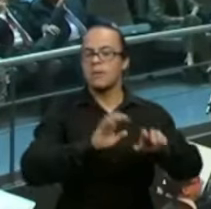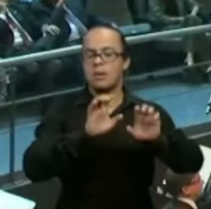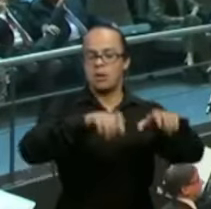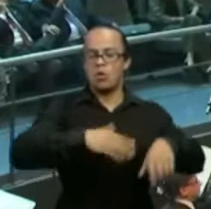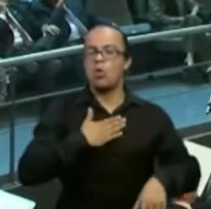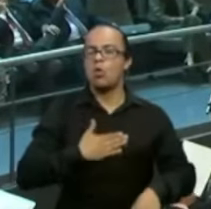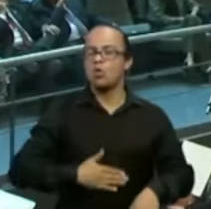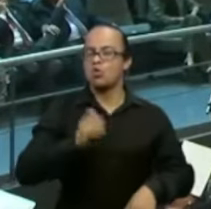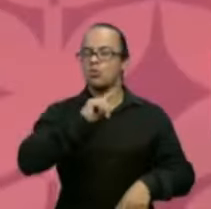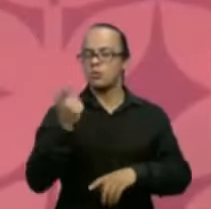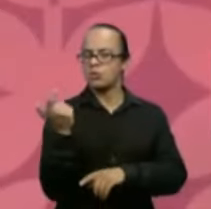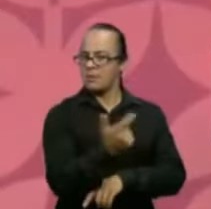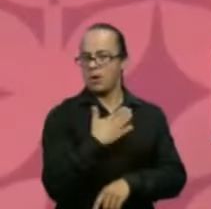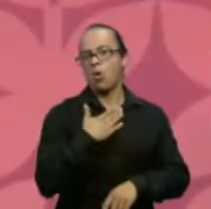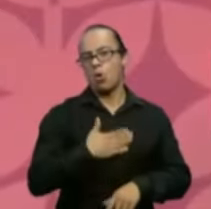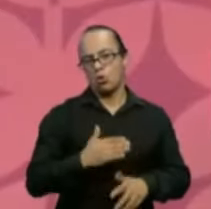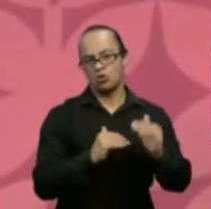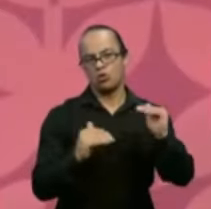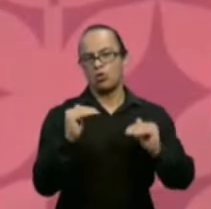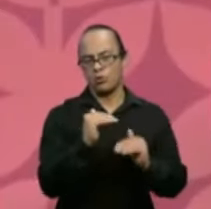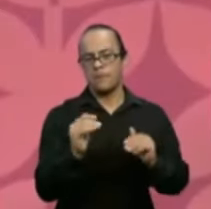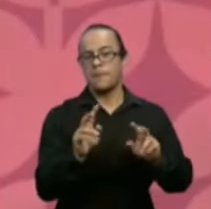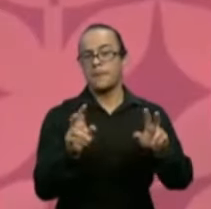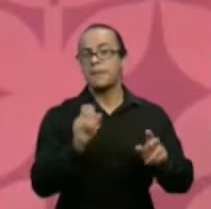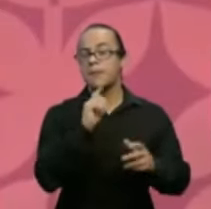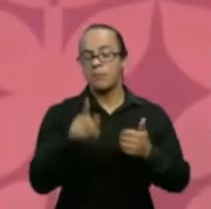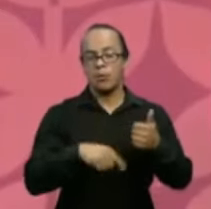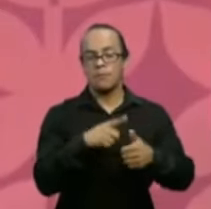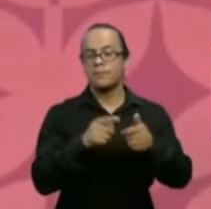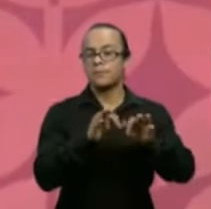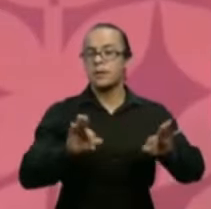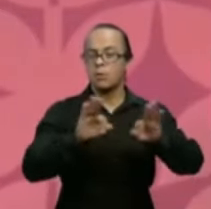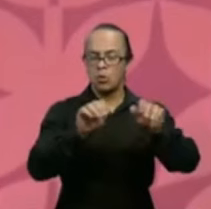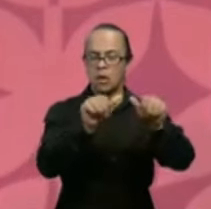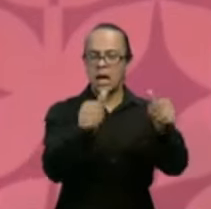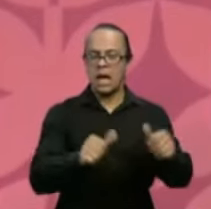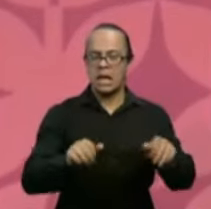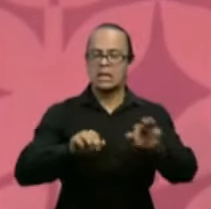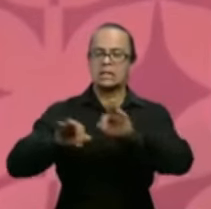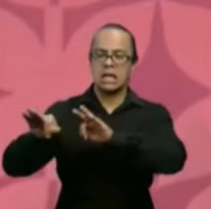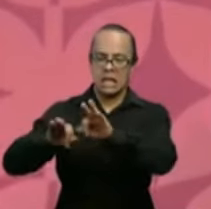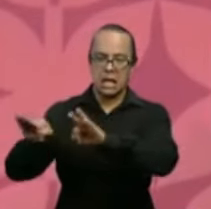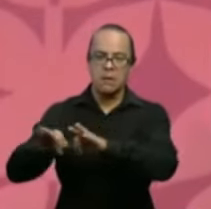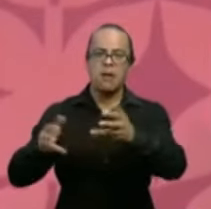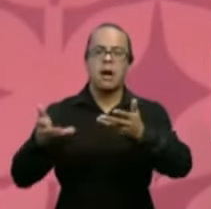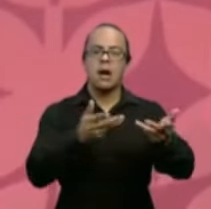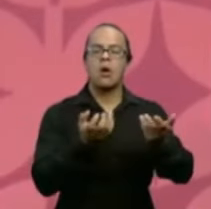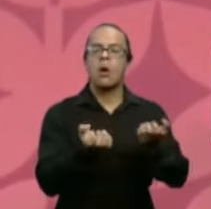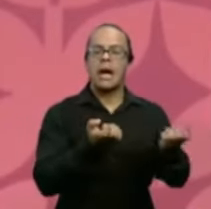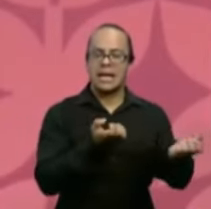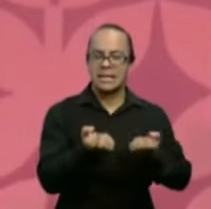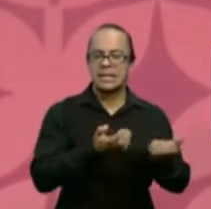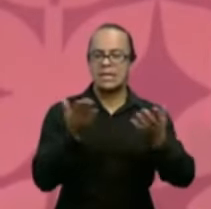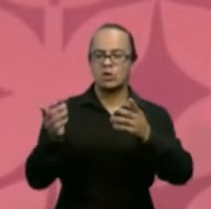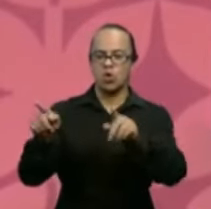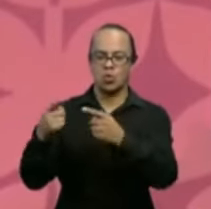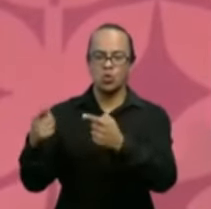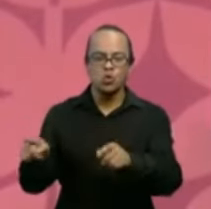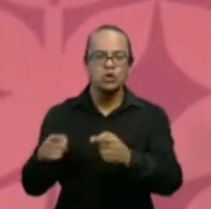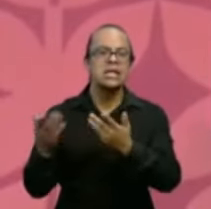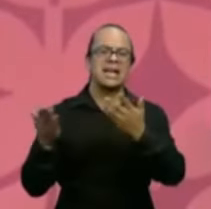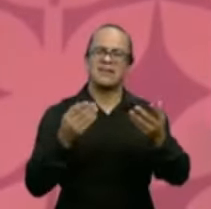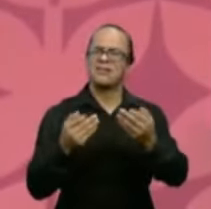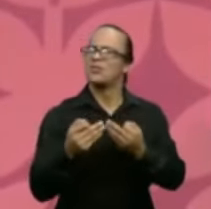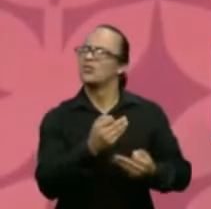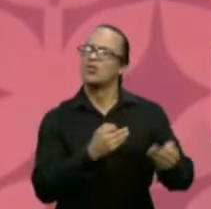bien remunerado, así como sin perder de vista las artes, los oficios, educación física, la música,